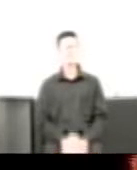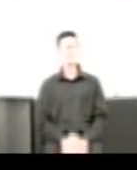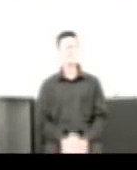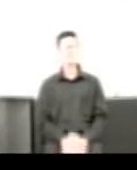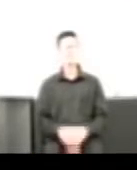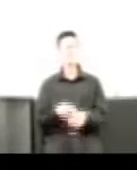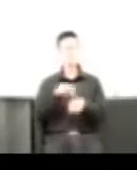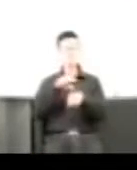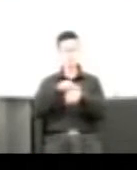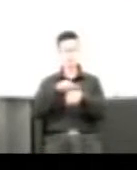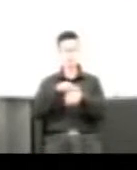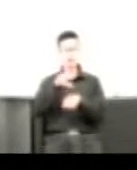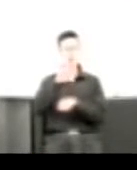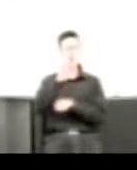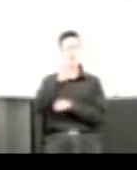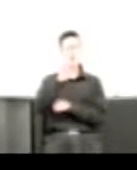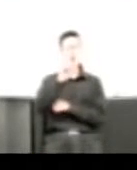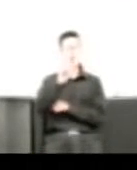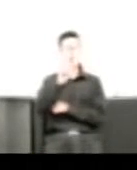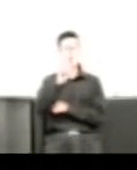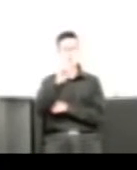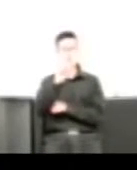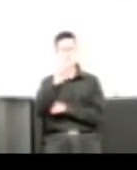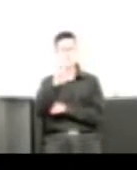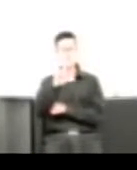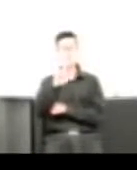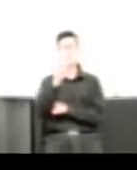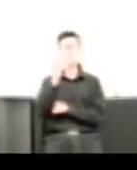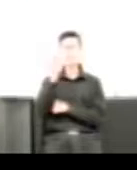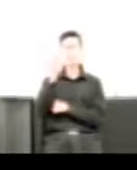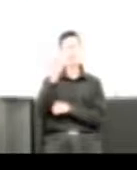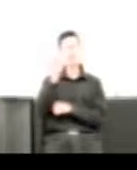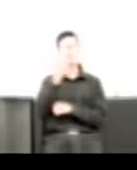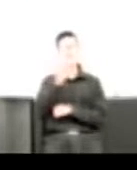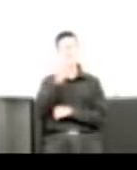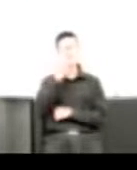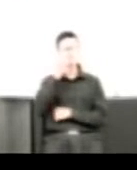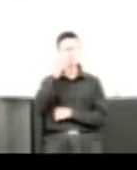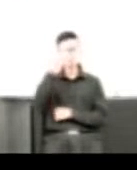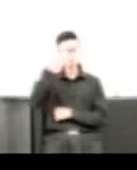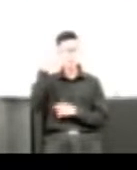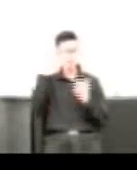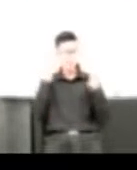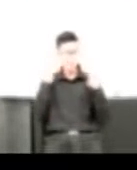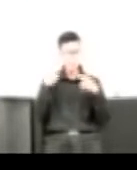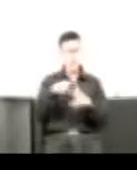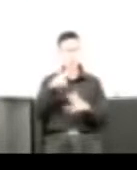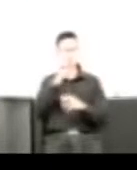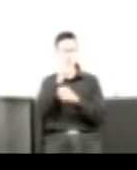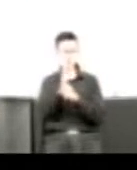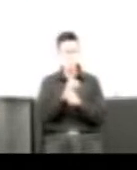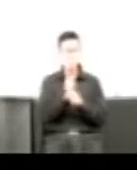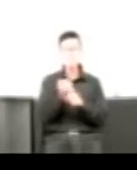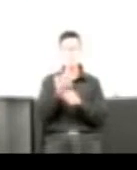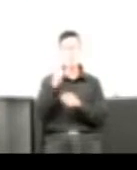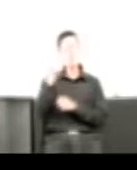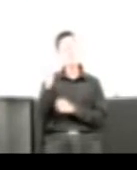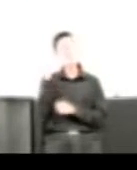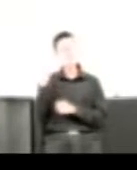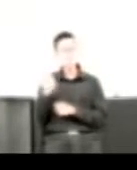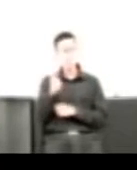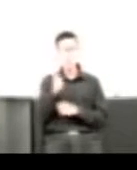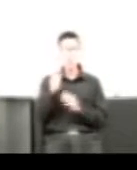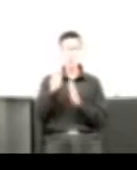Doctor Oniel Francisco Díaz Jiménez, académico e investigador de la Universidad de Guanajuato y coautor de la obra que se presenta esta